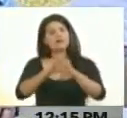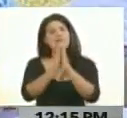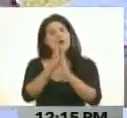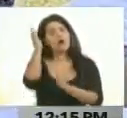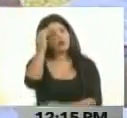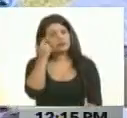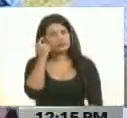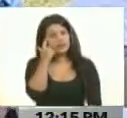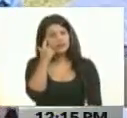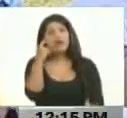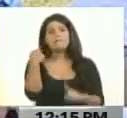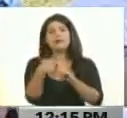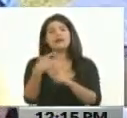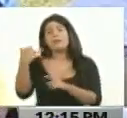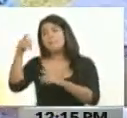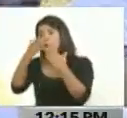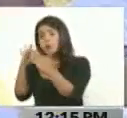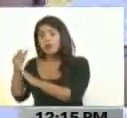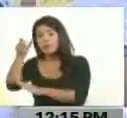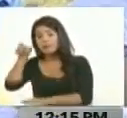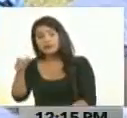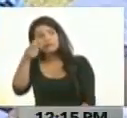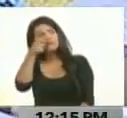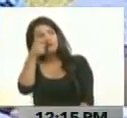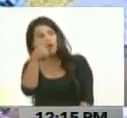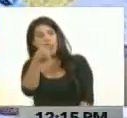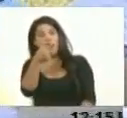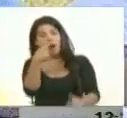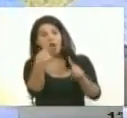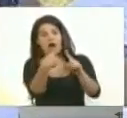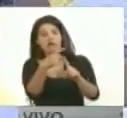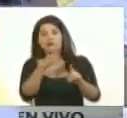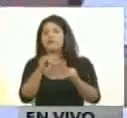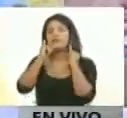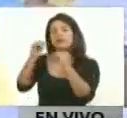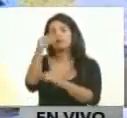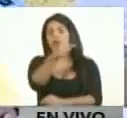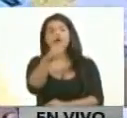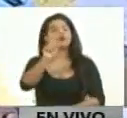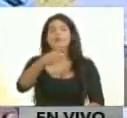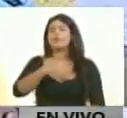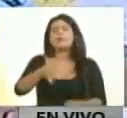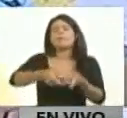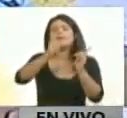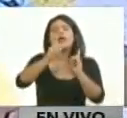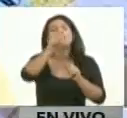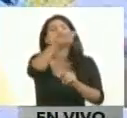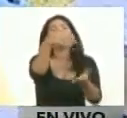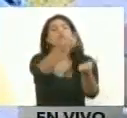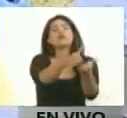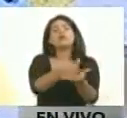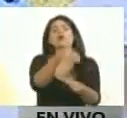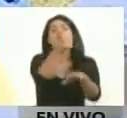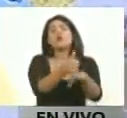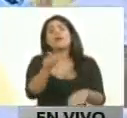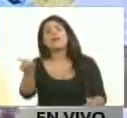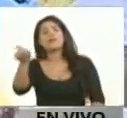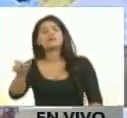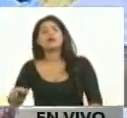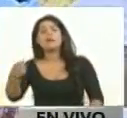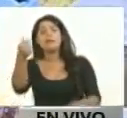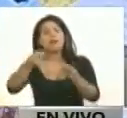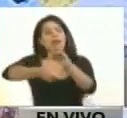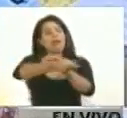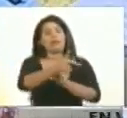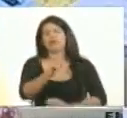Social. No podemos permitir que sigan muriendo venezolanos incautos, que a lo mejor por una baja promesa o por un bajo pago, exponen su vida